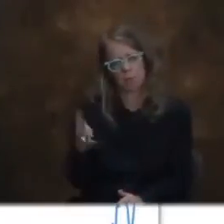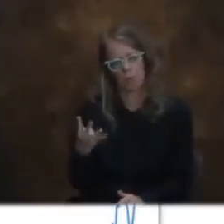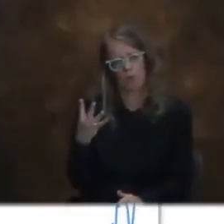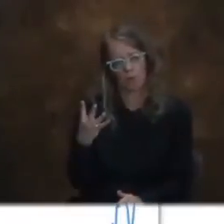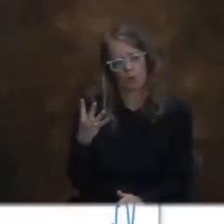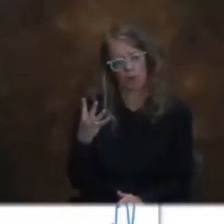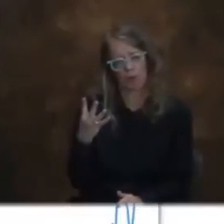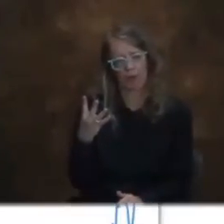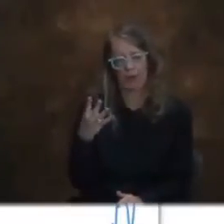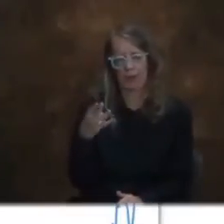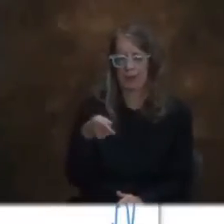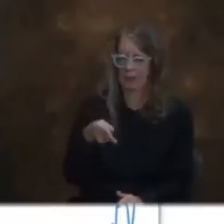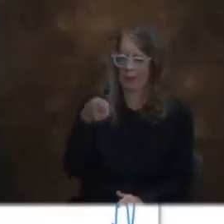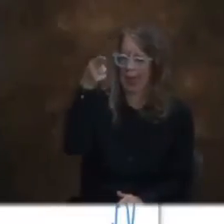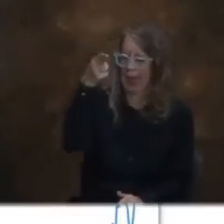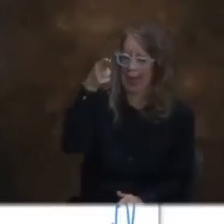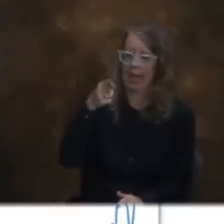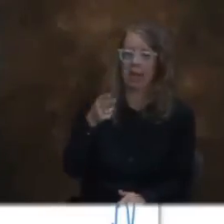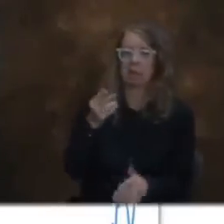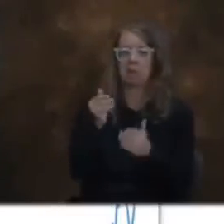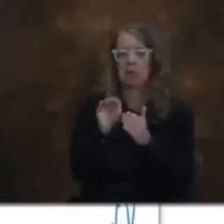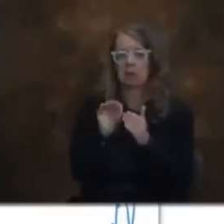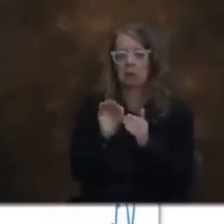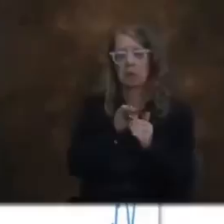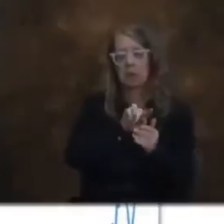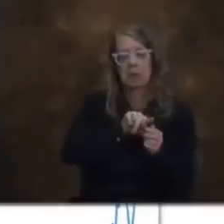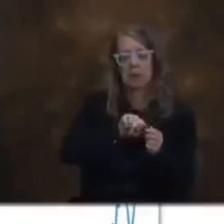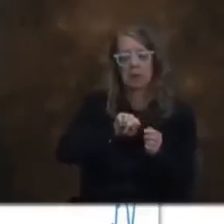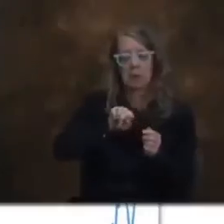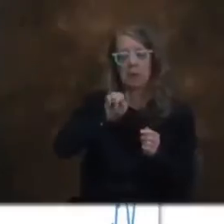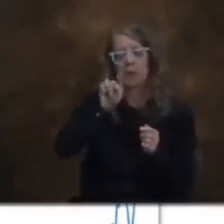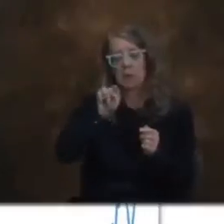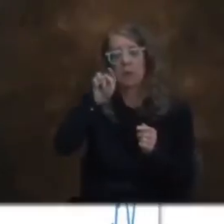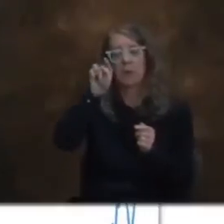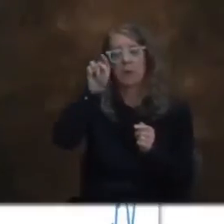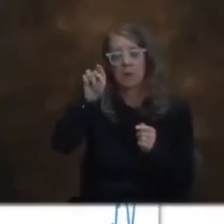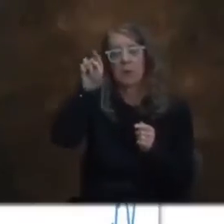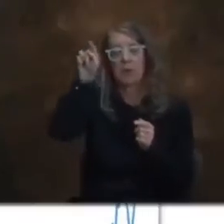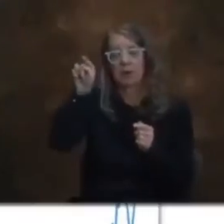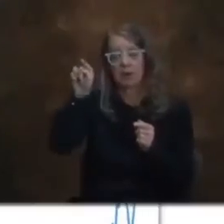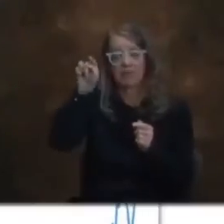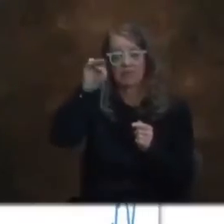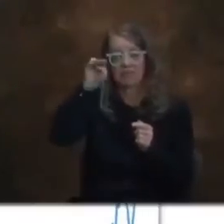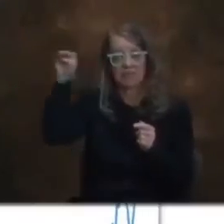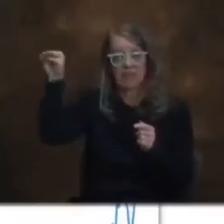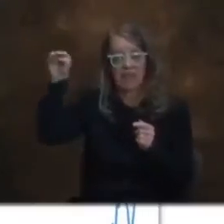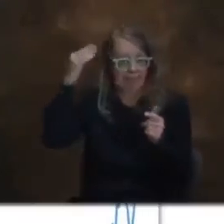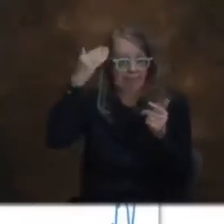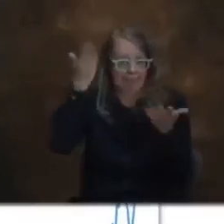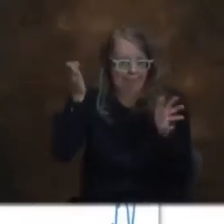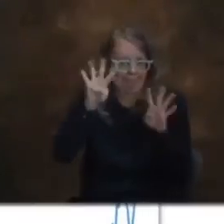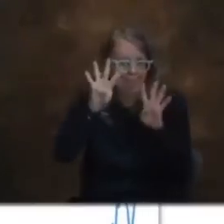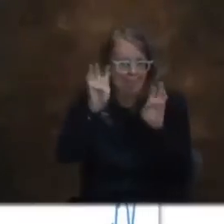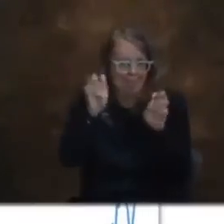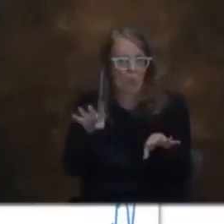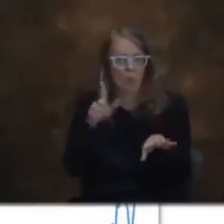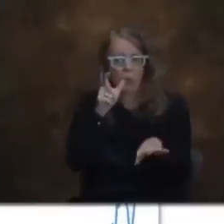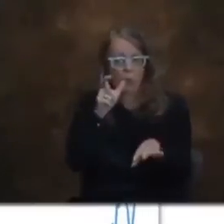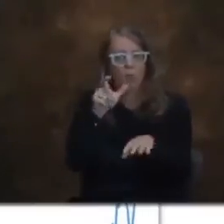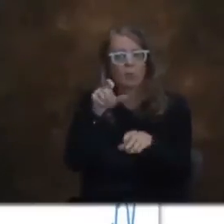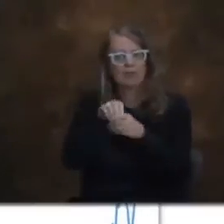arriba y abajo en marzo y abril y los números de personas con